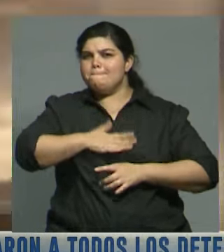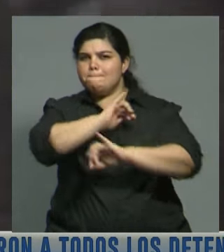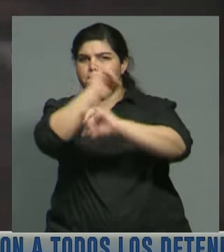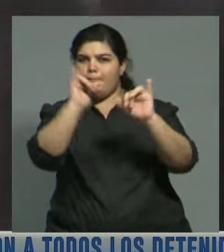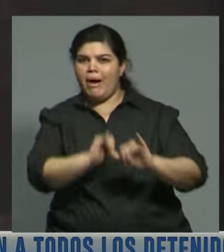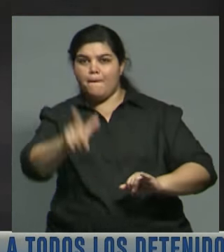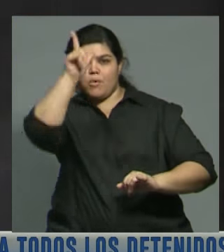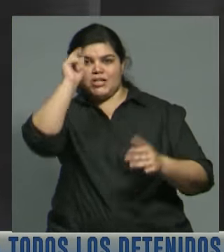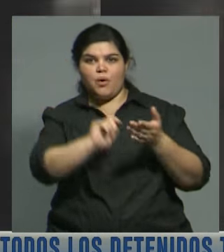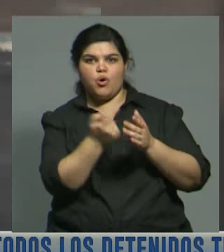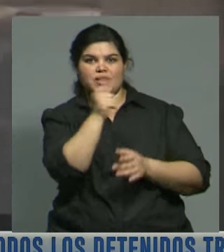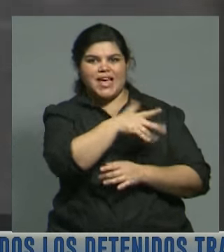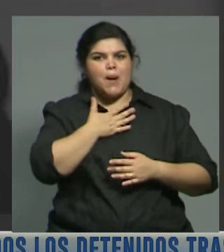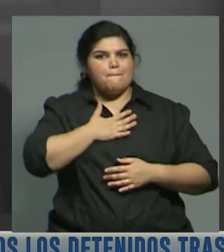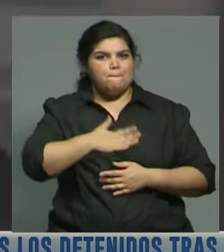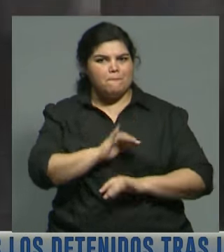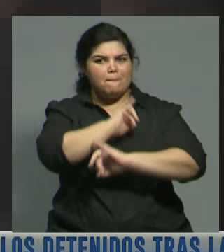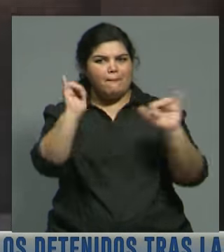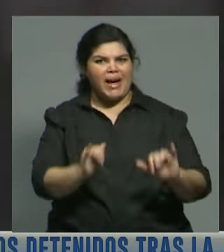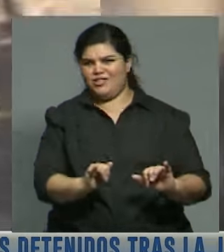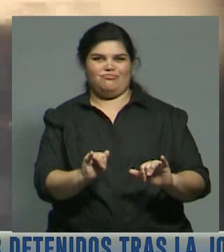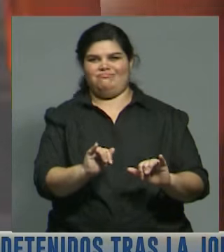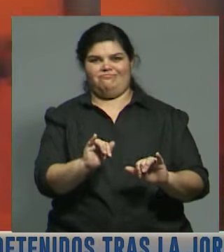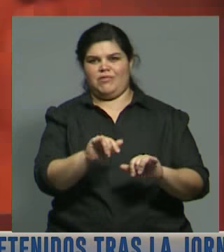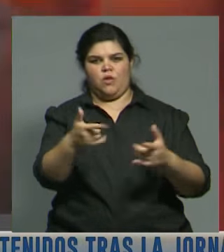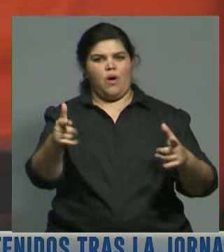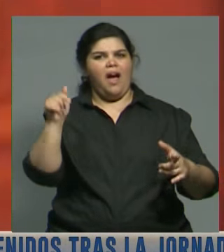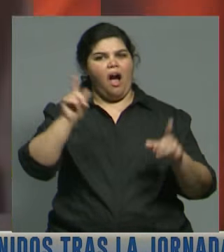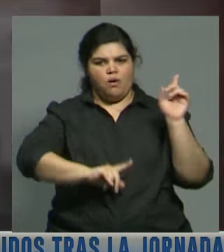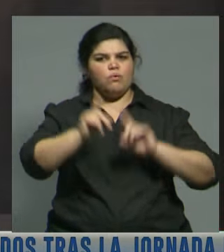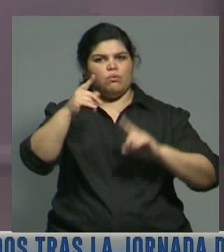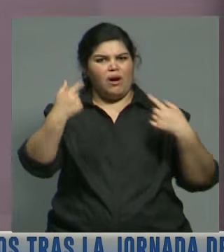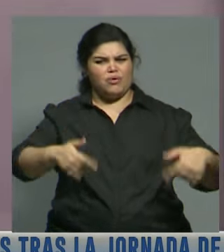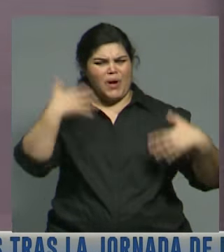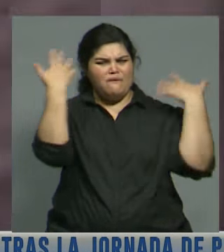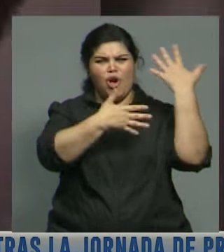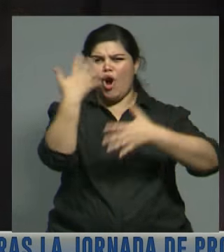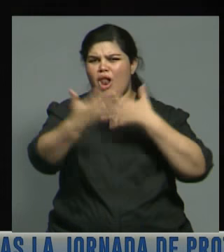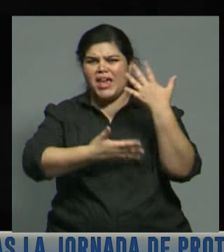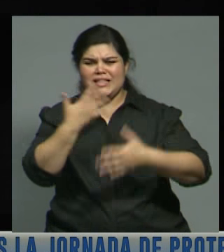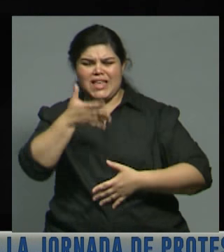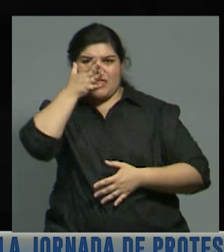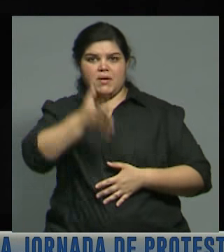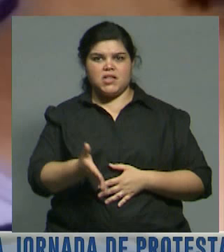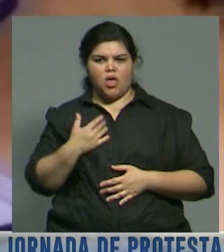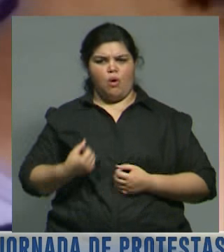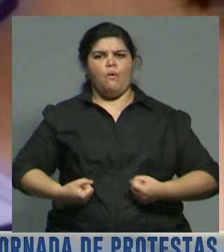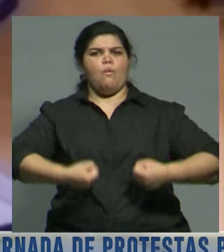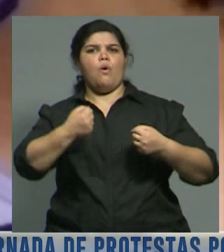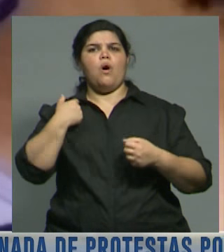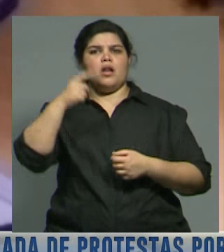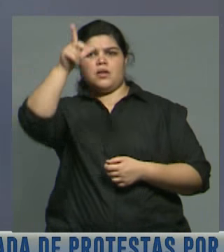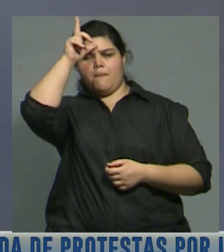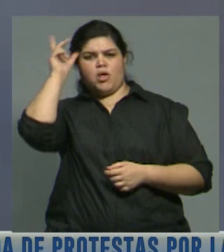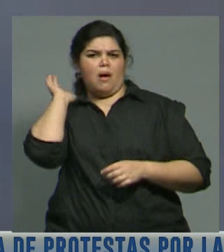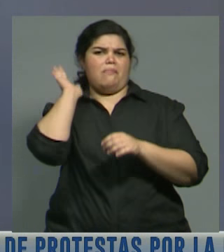Policía Metropolitana tampoco. También hubieron eventos bastante lamentables de violencia por parte de las fuerzas de seguridad, con lo cual